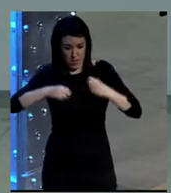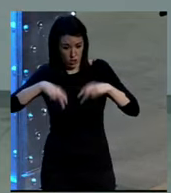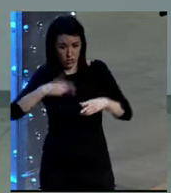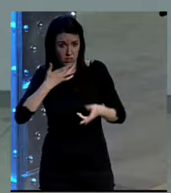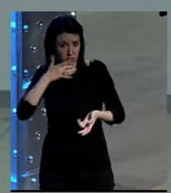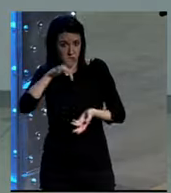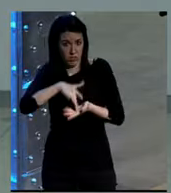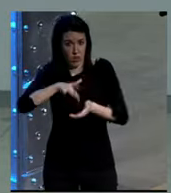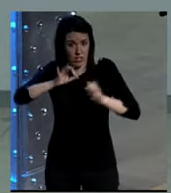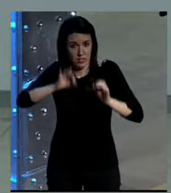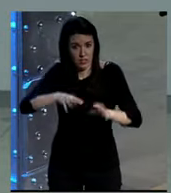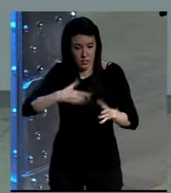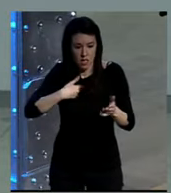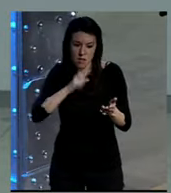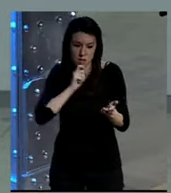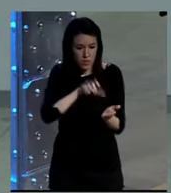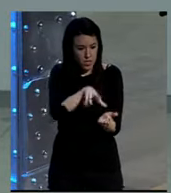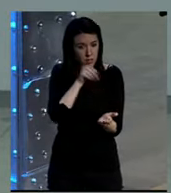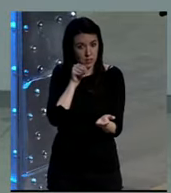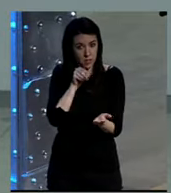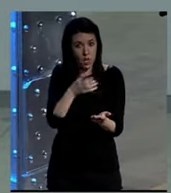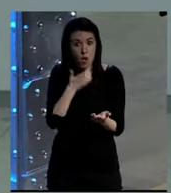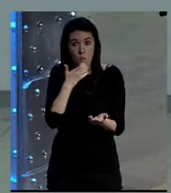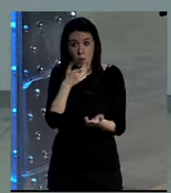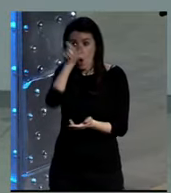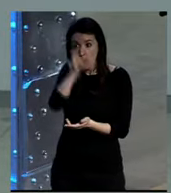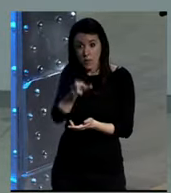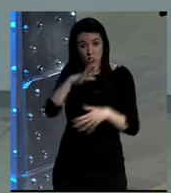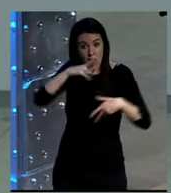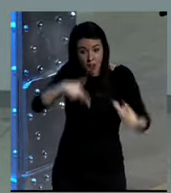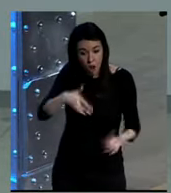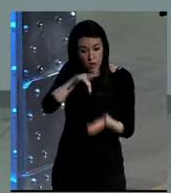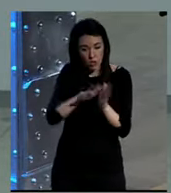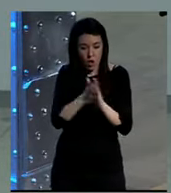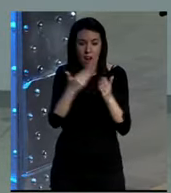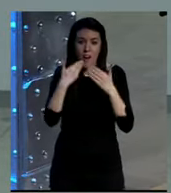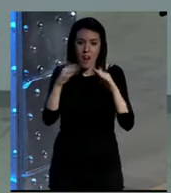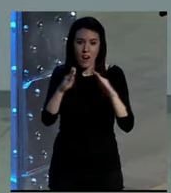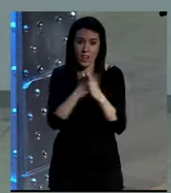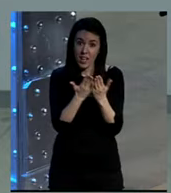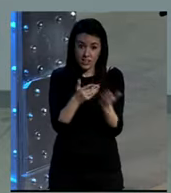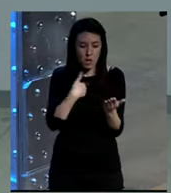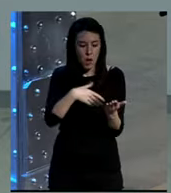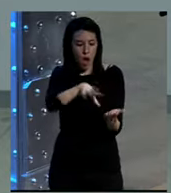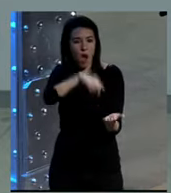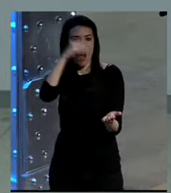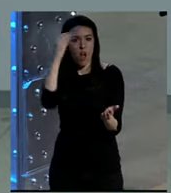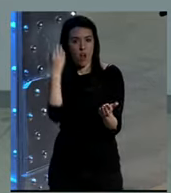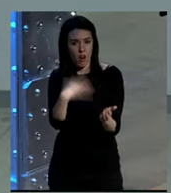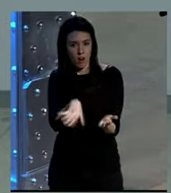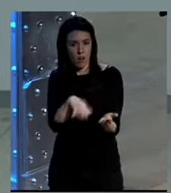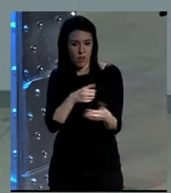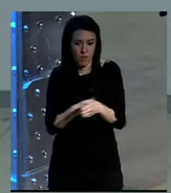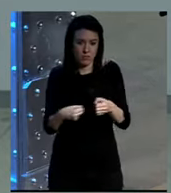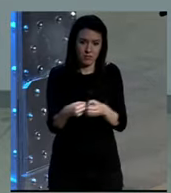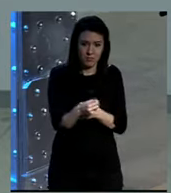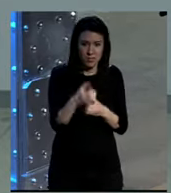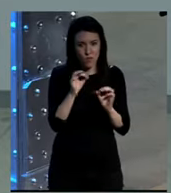difícil que lo entienda, y en cambio ahora uno que no lo haya vivido, leyendo el libro lo va a poder entender. A mí me parece de verdad que es una